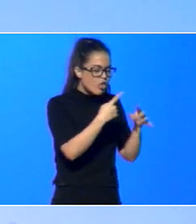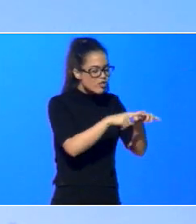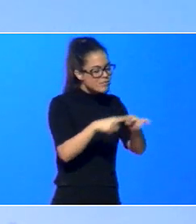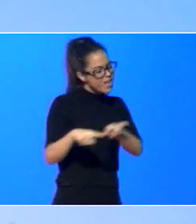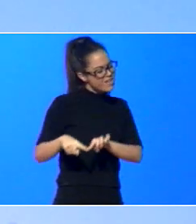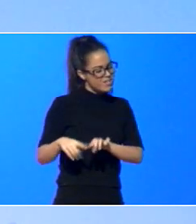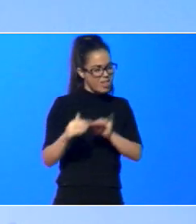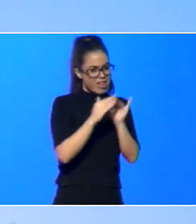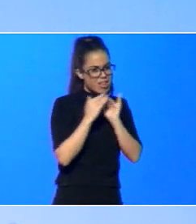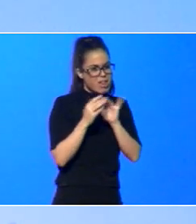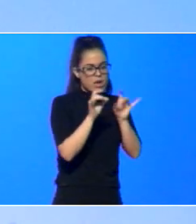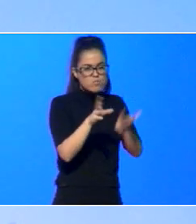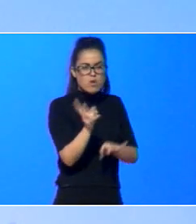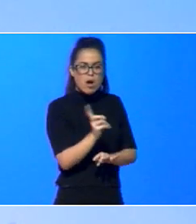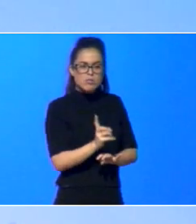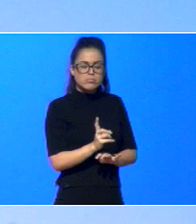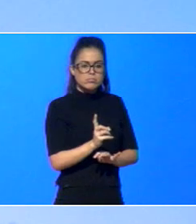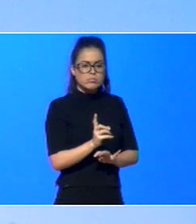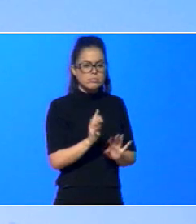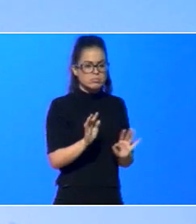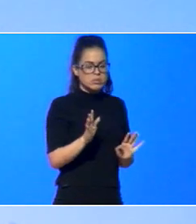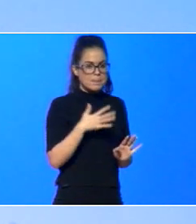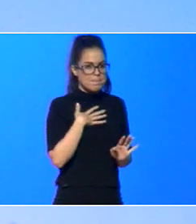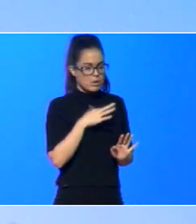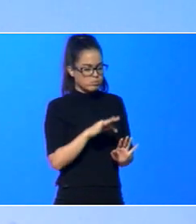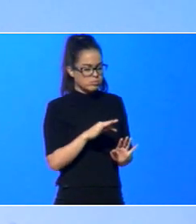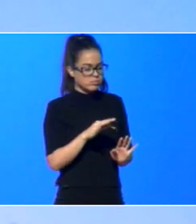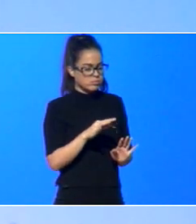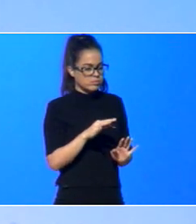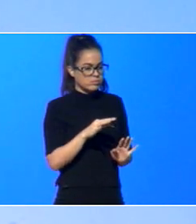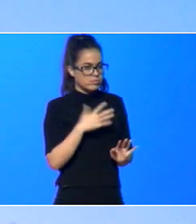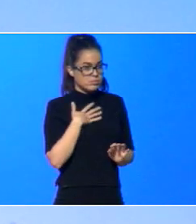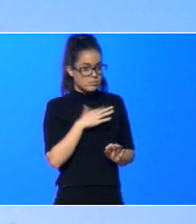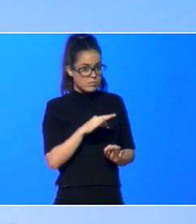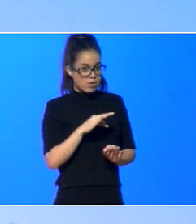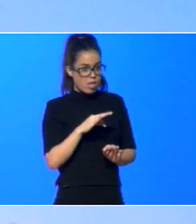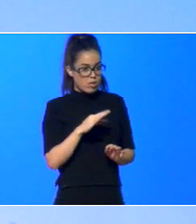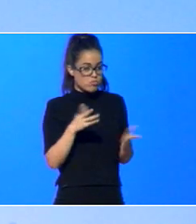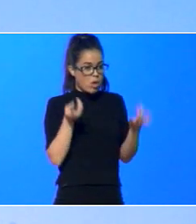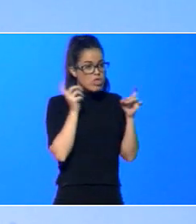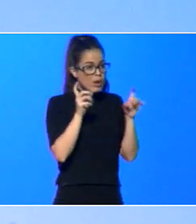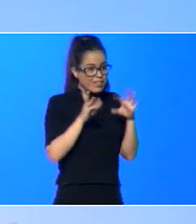todo lo que podamos discutir es ese sería línea de principio contra el modelo de la educación especial